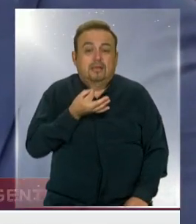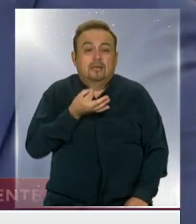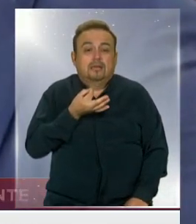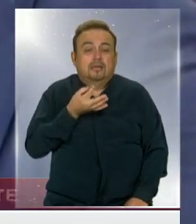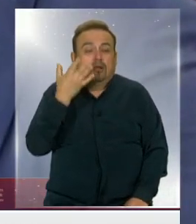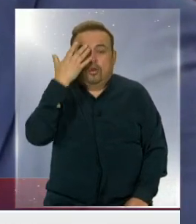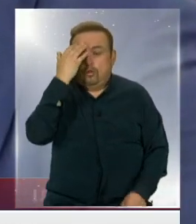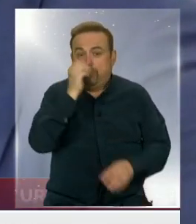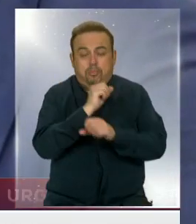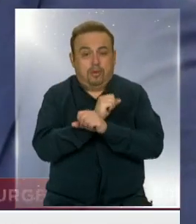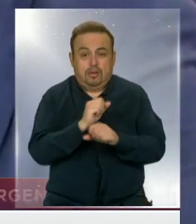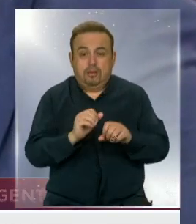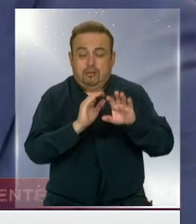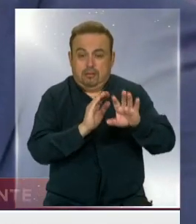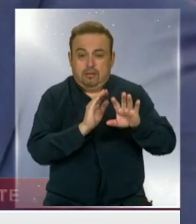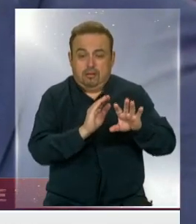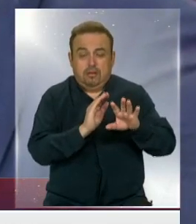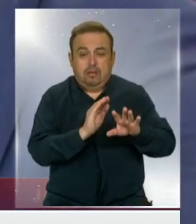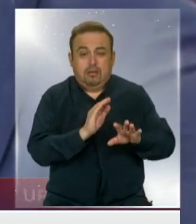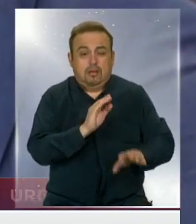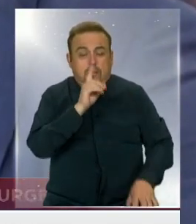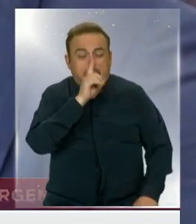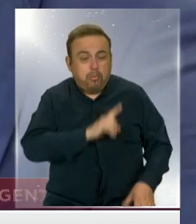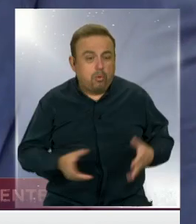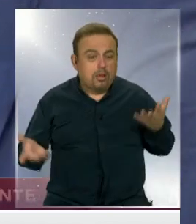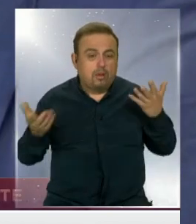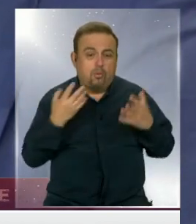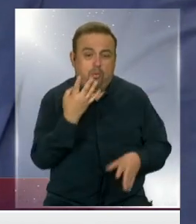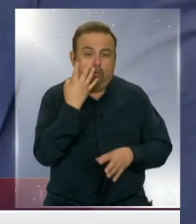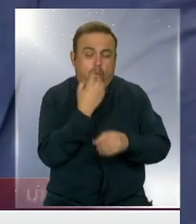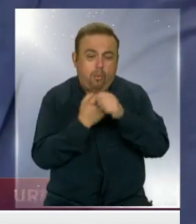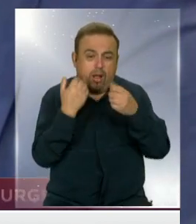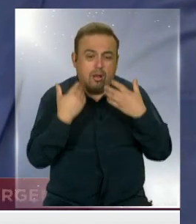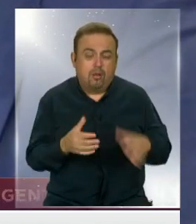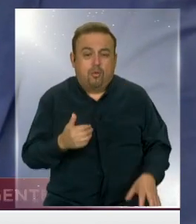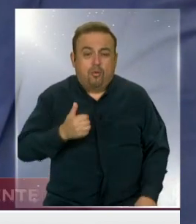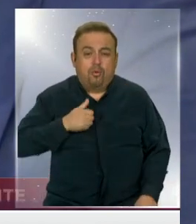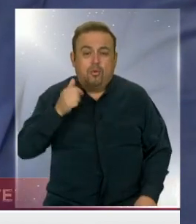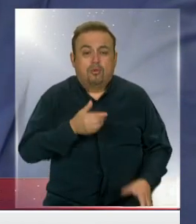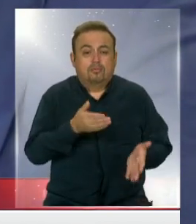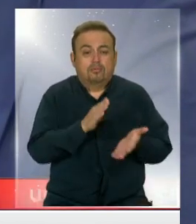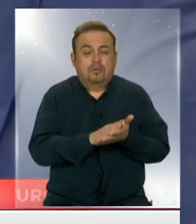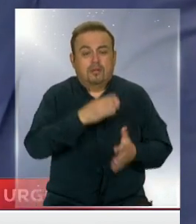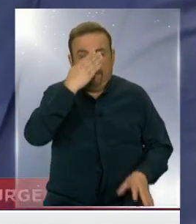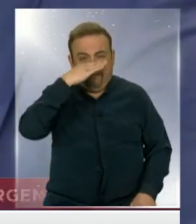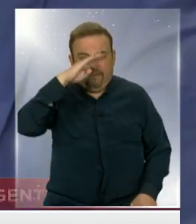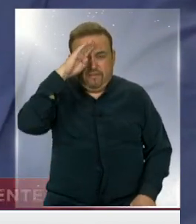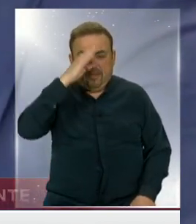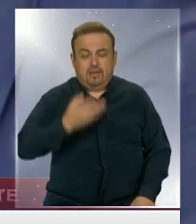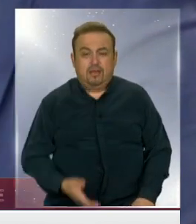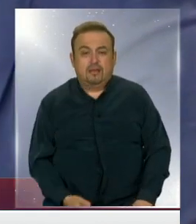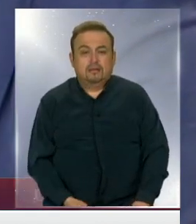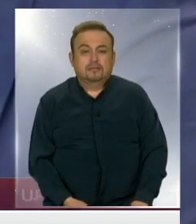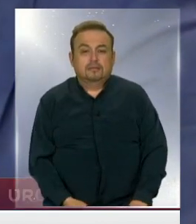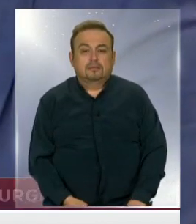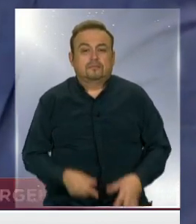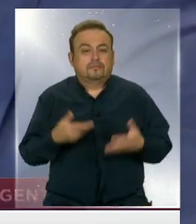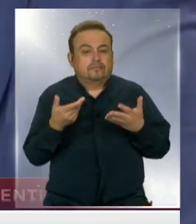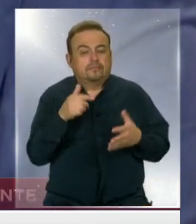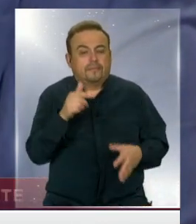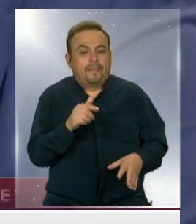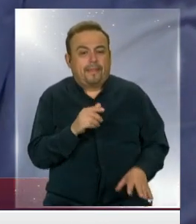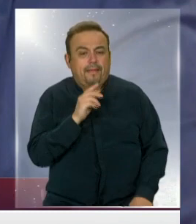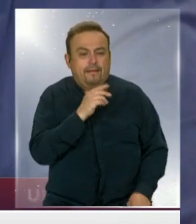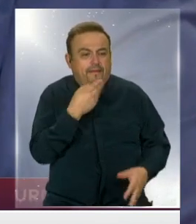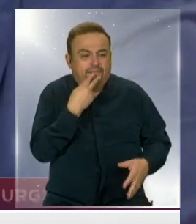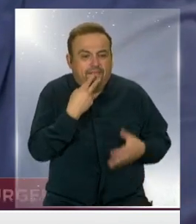puede creerlo. Espera, me dice, la puta madre, 4 años justo se cumplen hoy de la muerte de Fidel. Mirá lo que es esto, ¿no? Mirá lo que son las